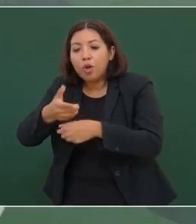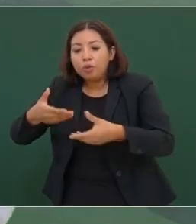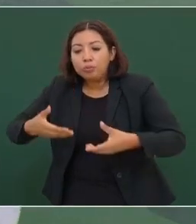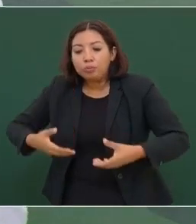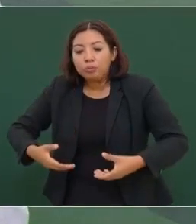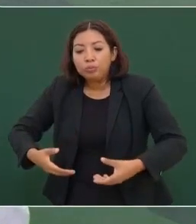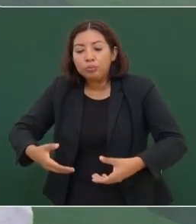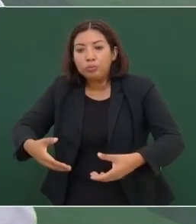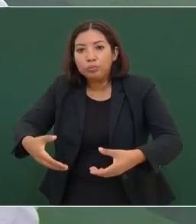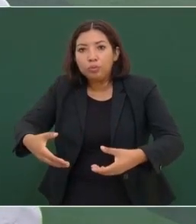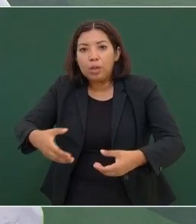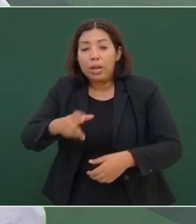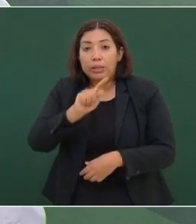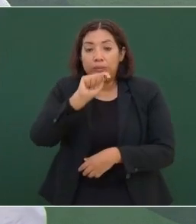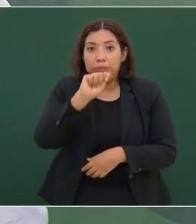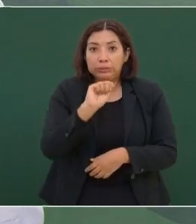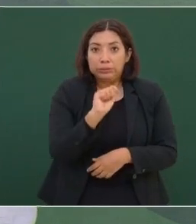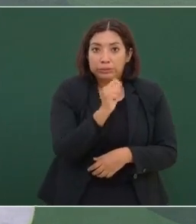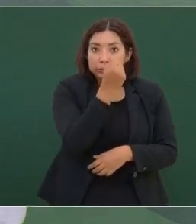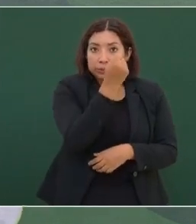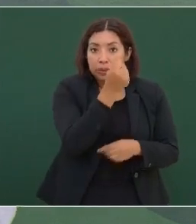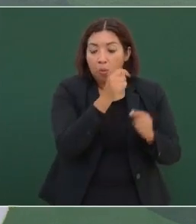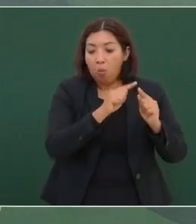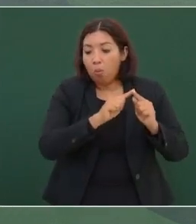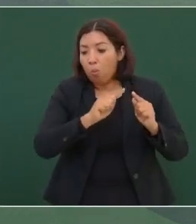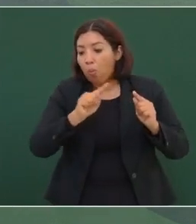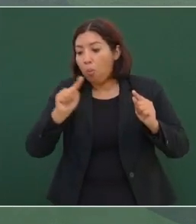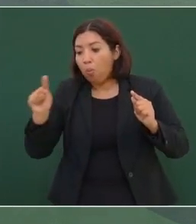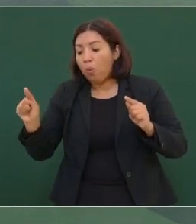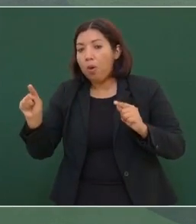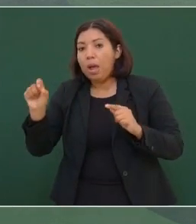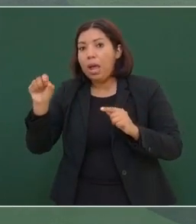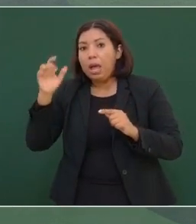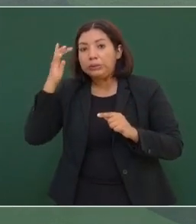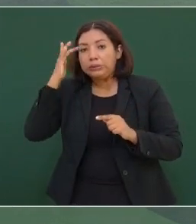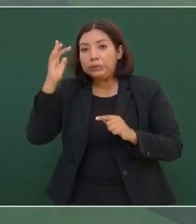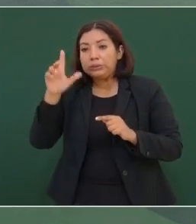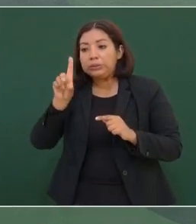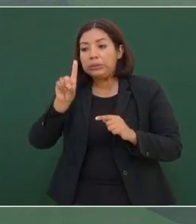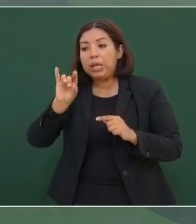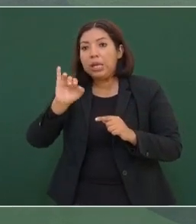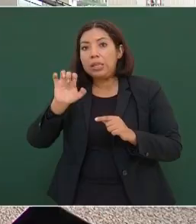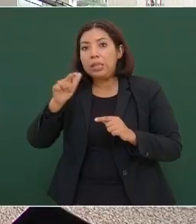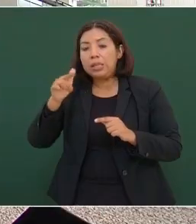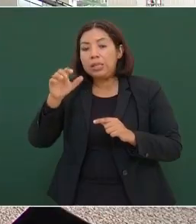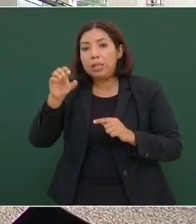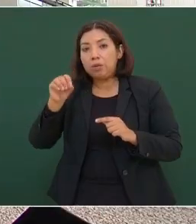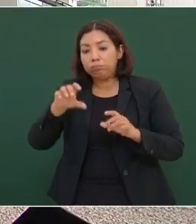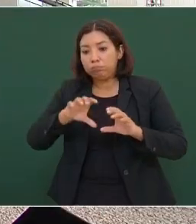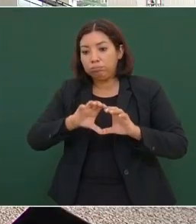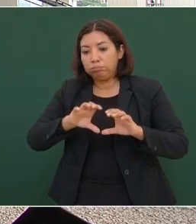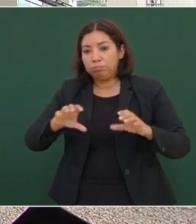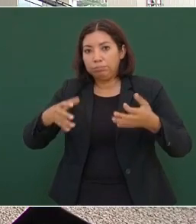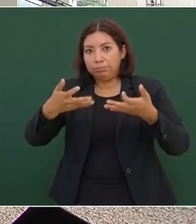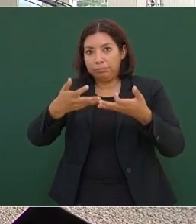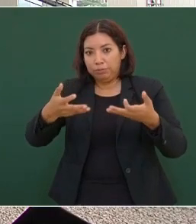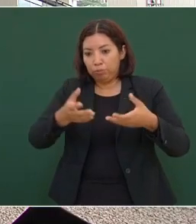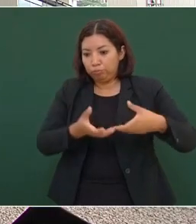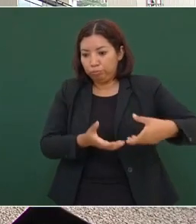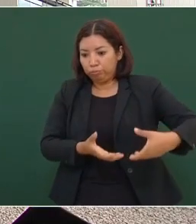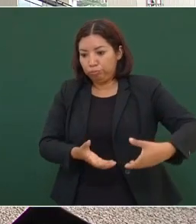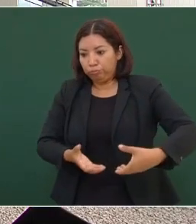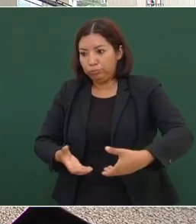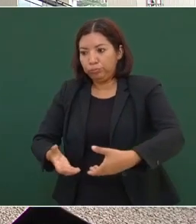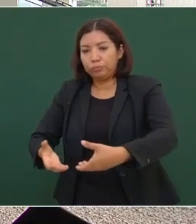desde Tijuana hasta San Diego, que pasaba por abajo de la aduana de Estados